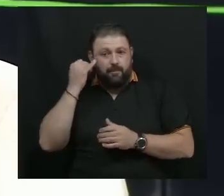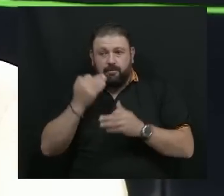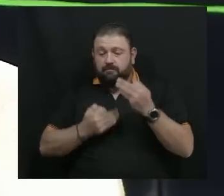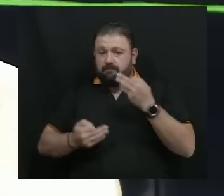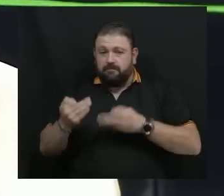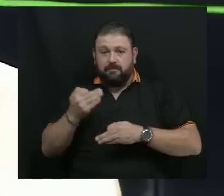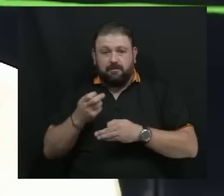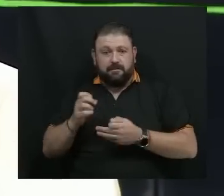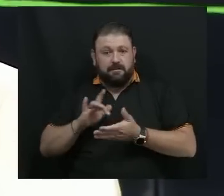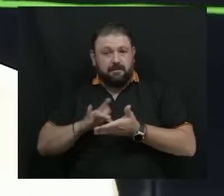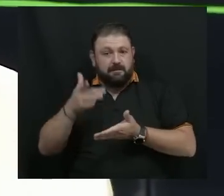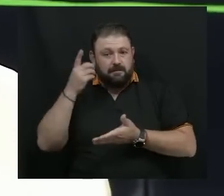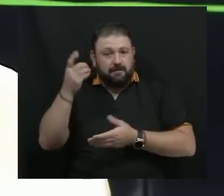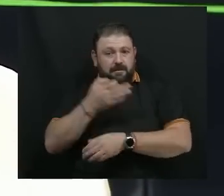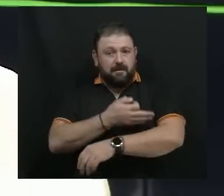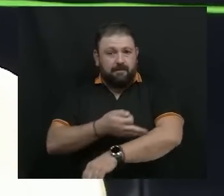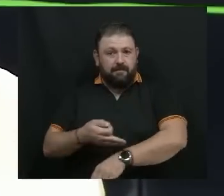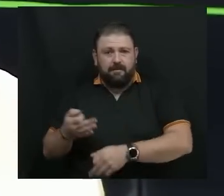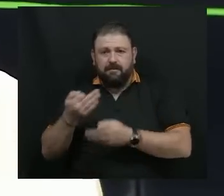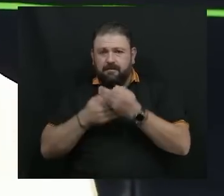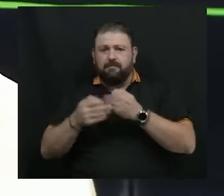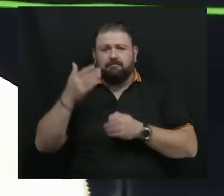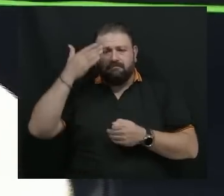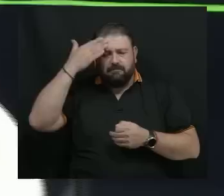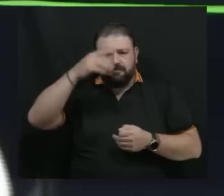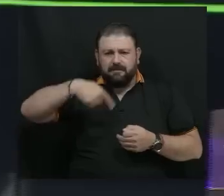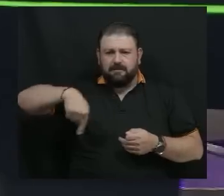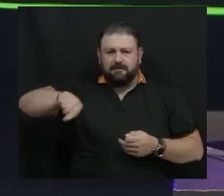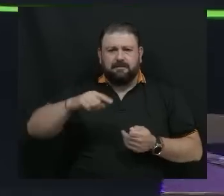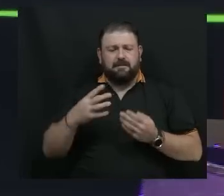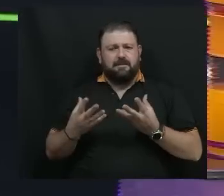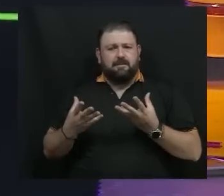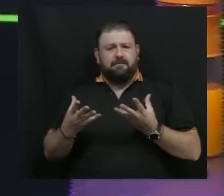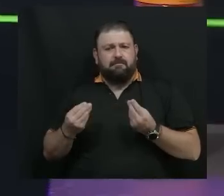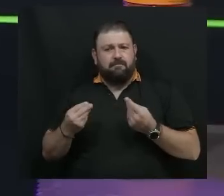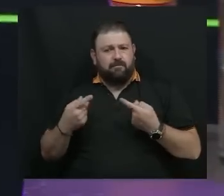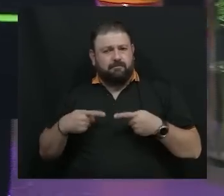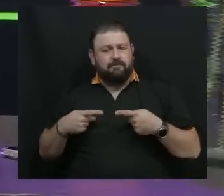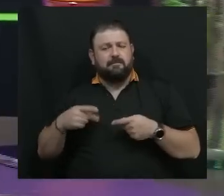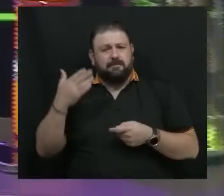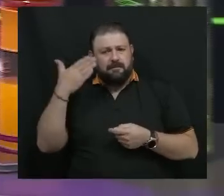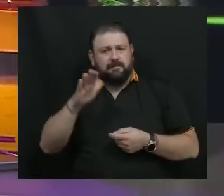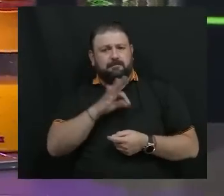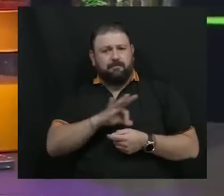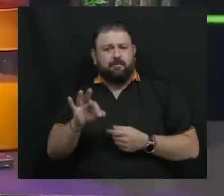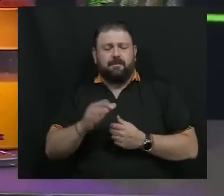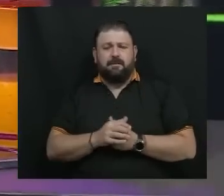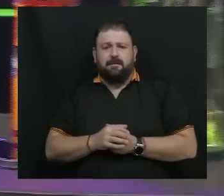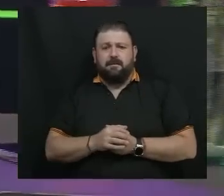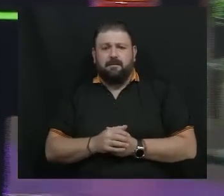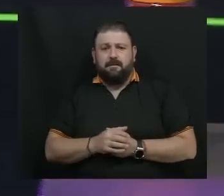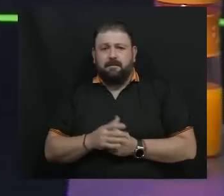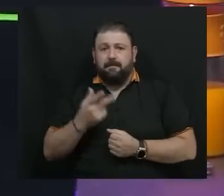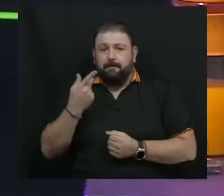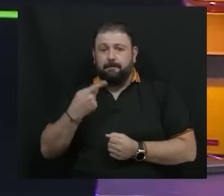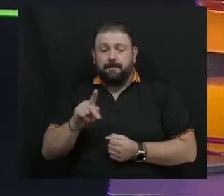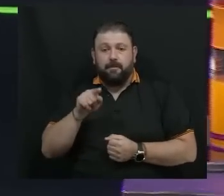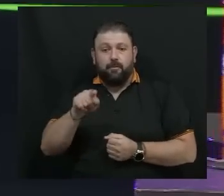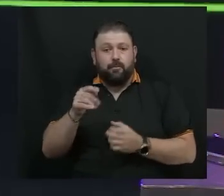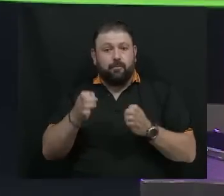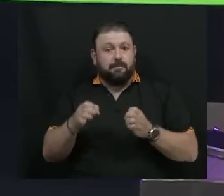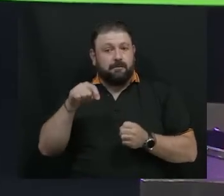apoya. Sé que muchos de ustedes tuvieron que hacer muchas cosas para poder estar hoy aquí. Pero estás aquí.